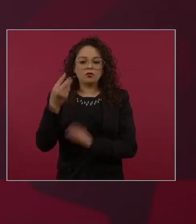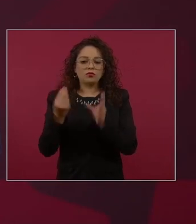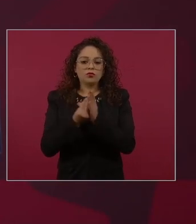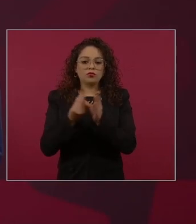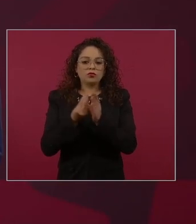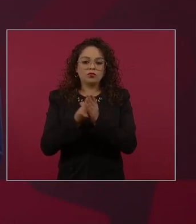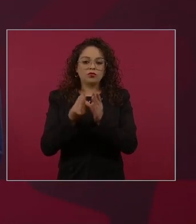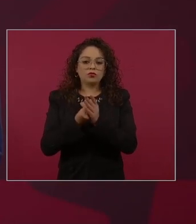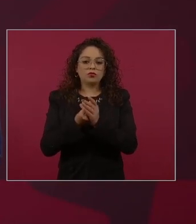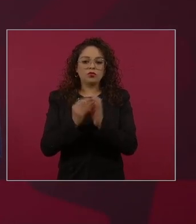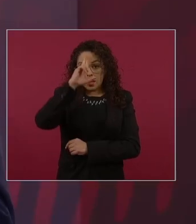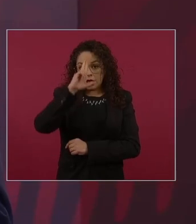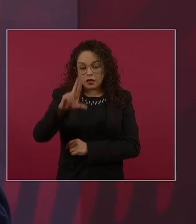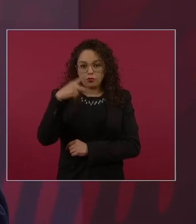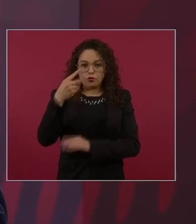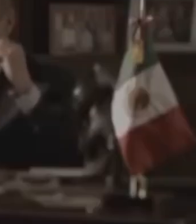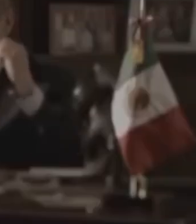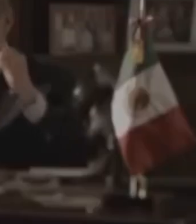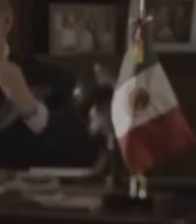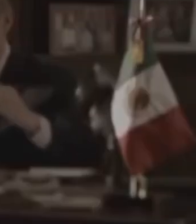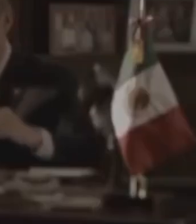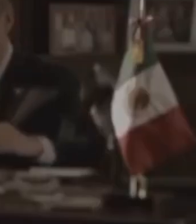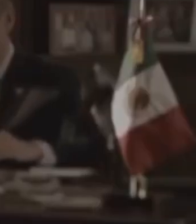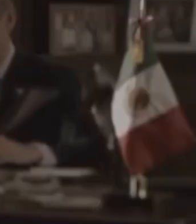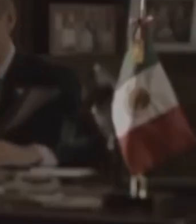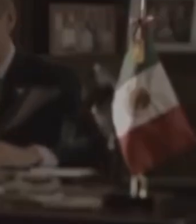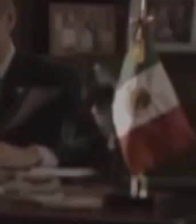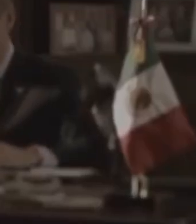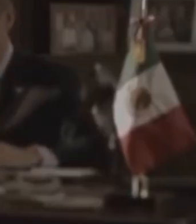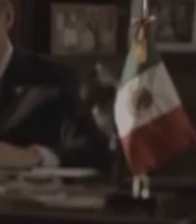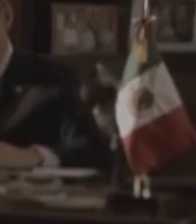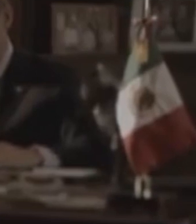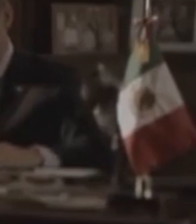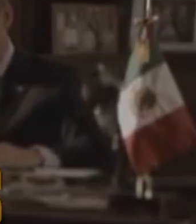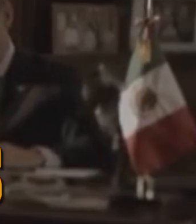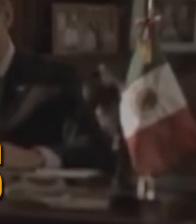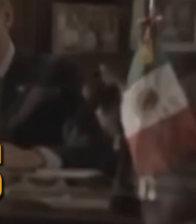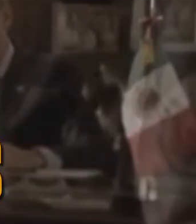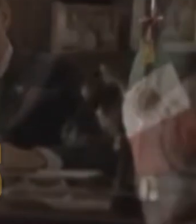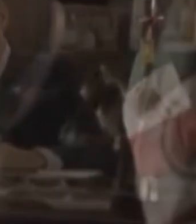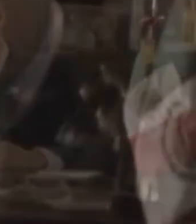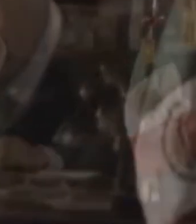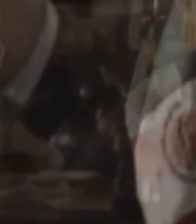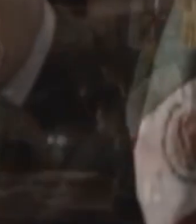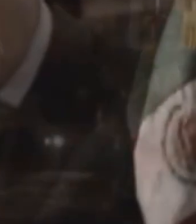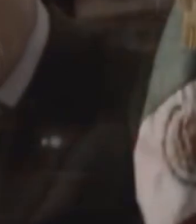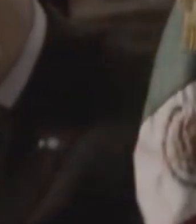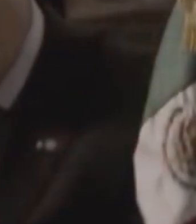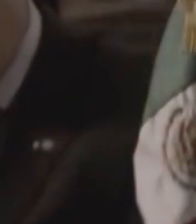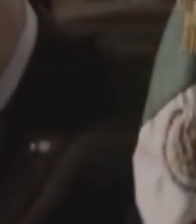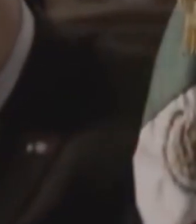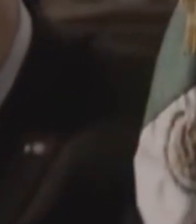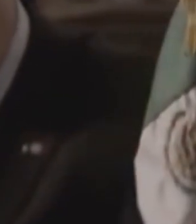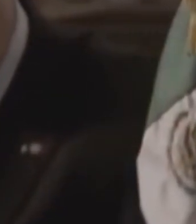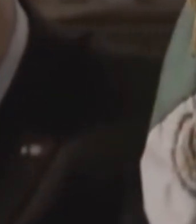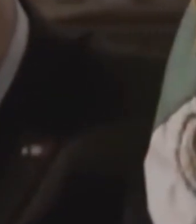con quien después le arrebatará la presidencia. Y no solo eso, dejó un país con muchos problemas y una estructura de corruptelas